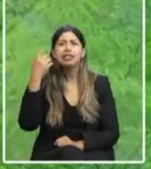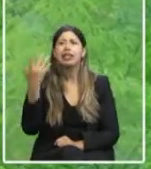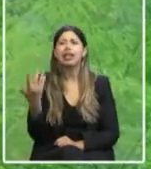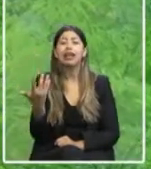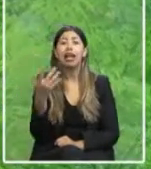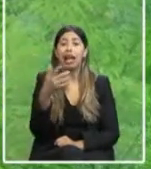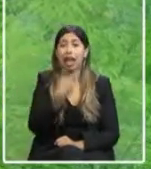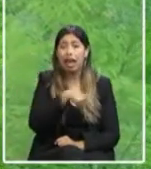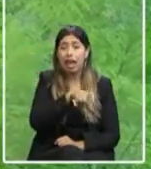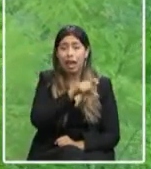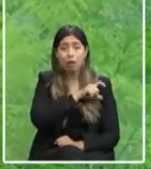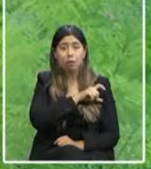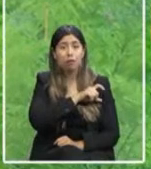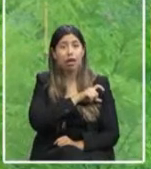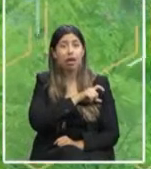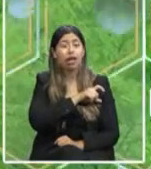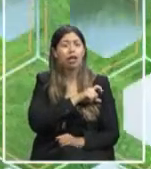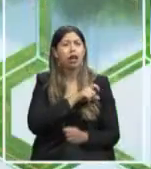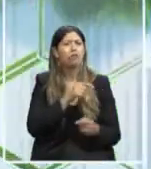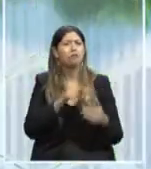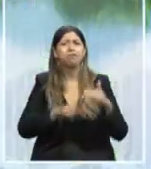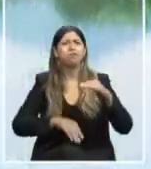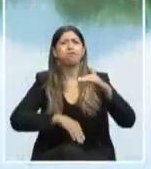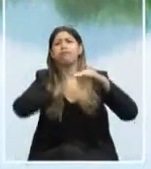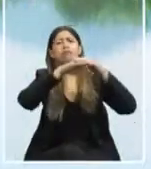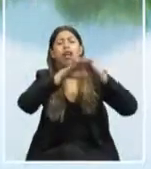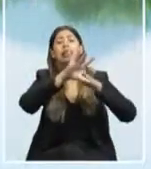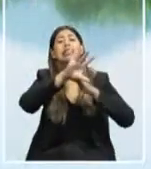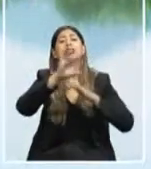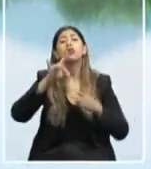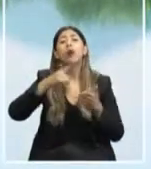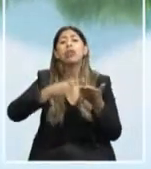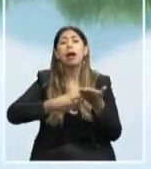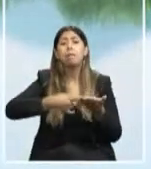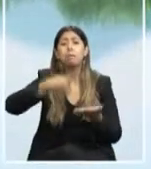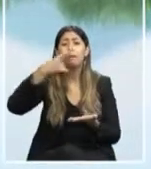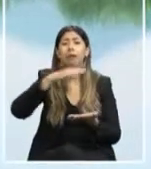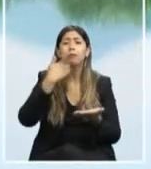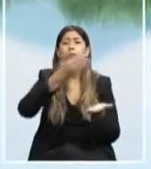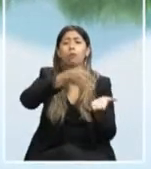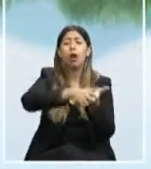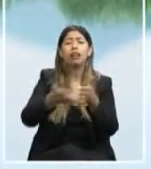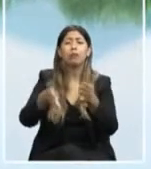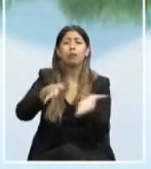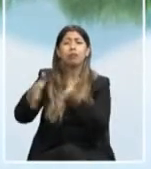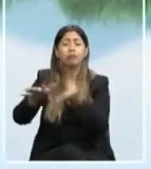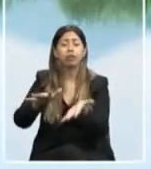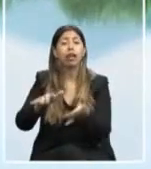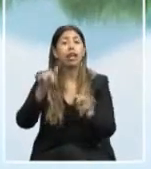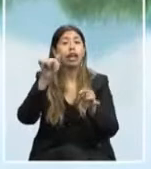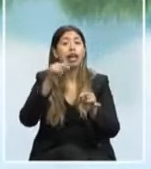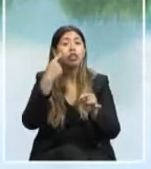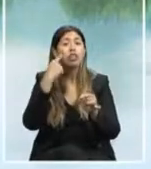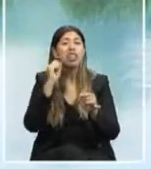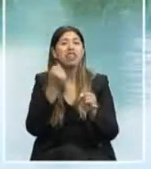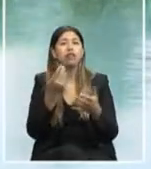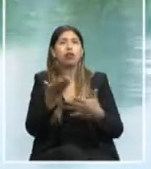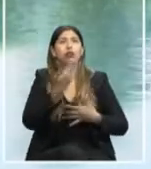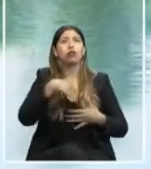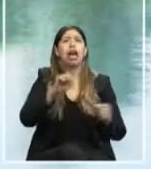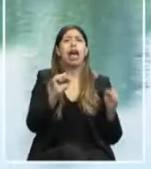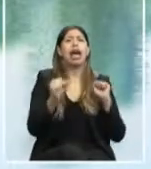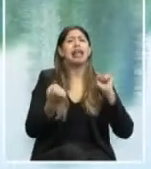poco tiempo existían más de 50.000 muertes, y esto significó un estrés. Y cuando hay un estrés,